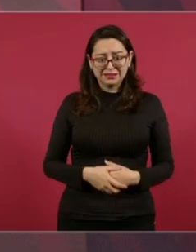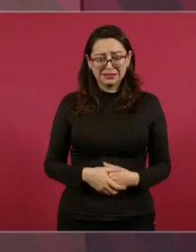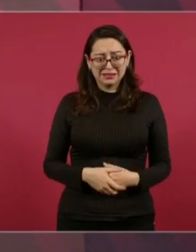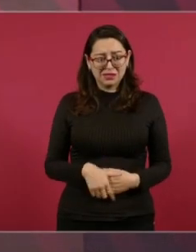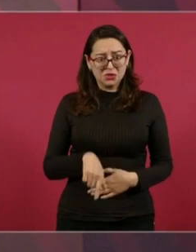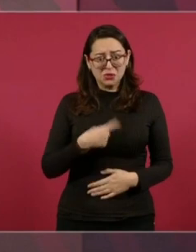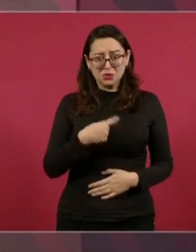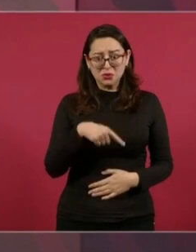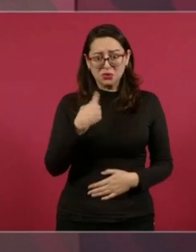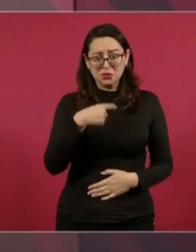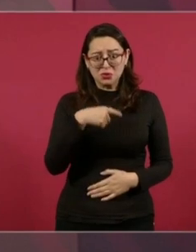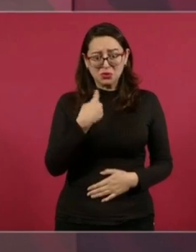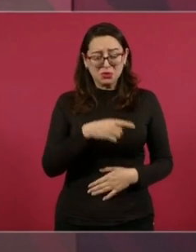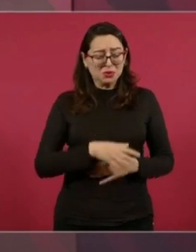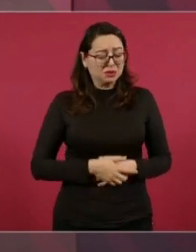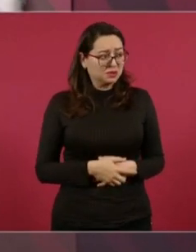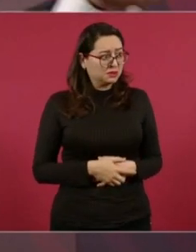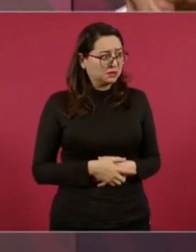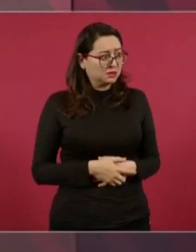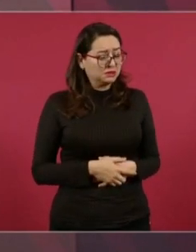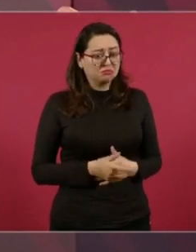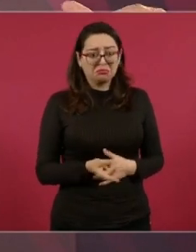Lo importante es crecer